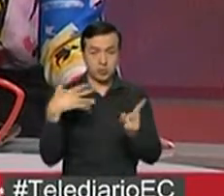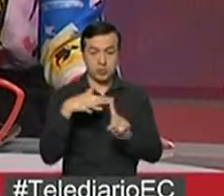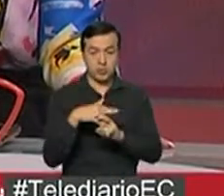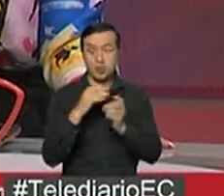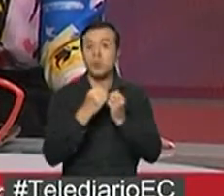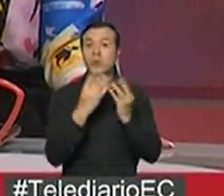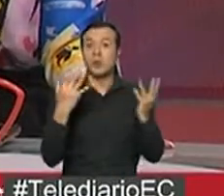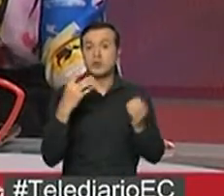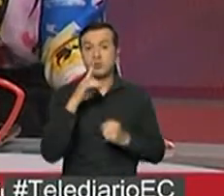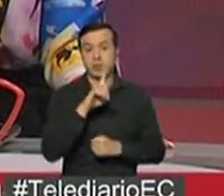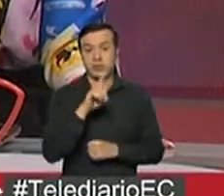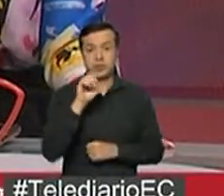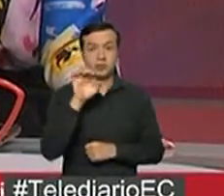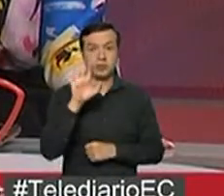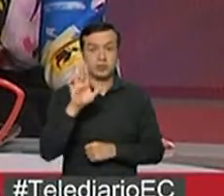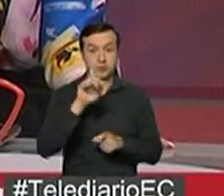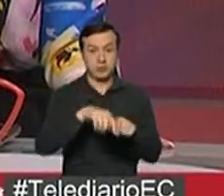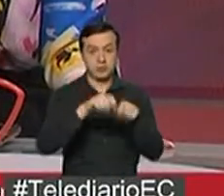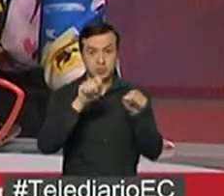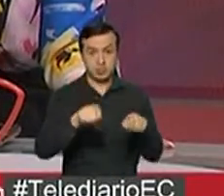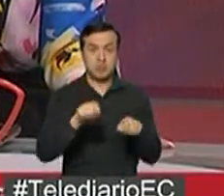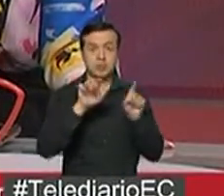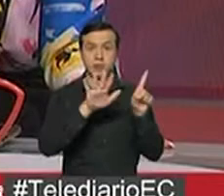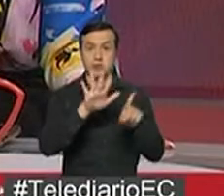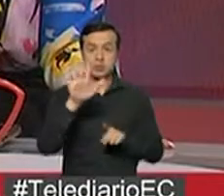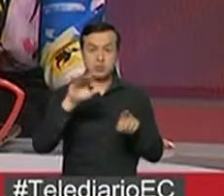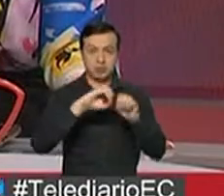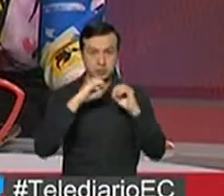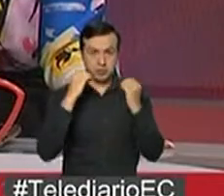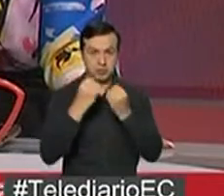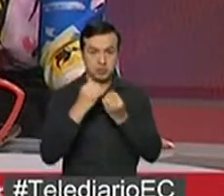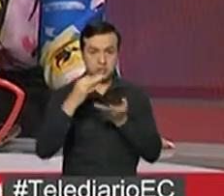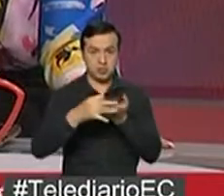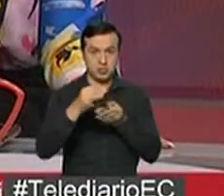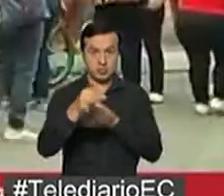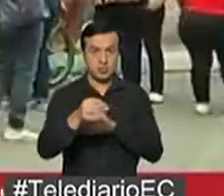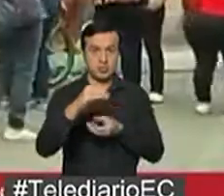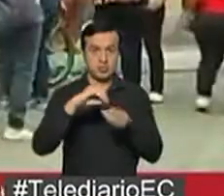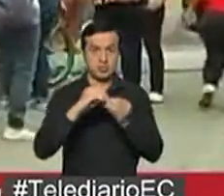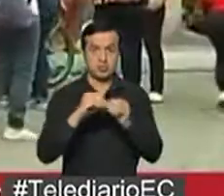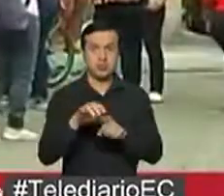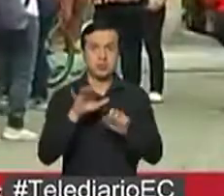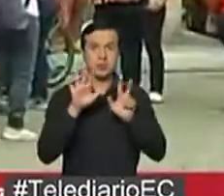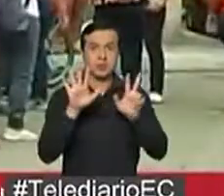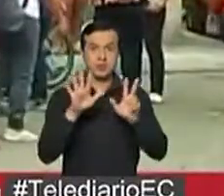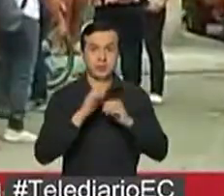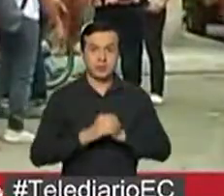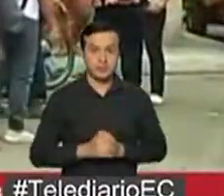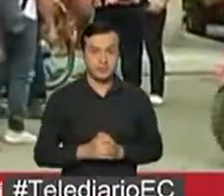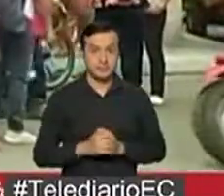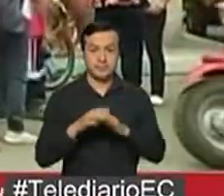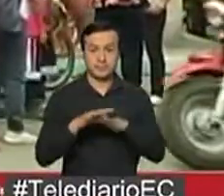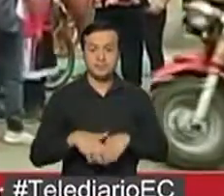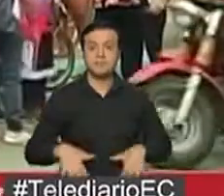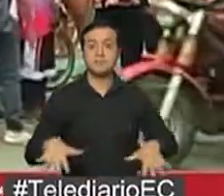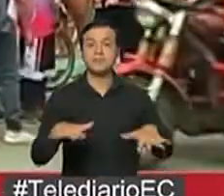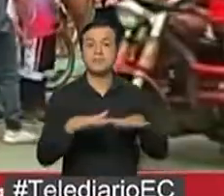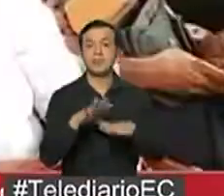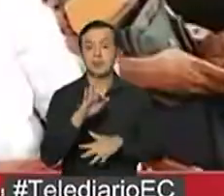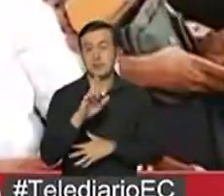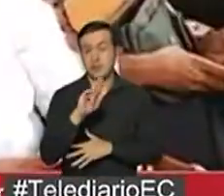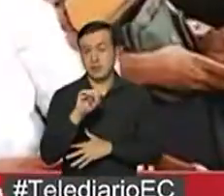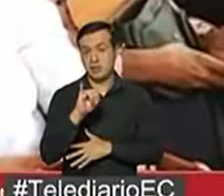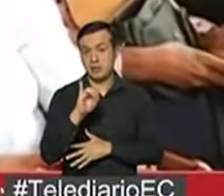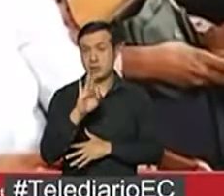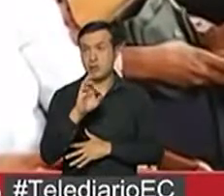105 convenios para 65 organizaciones de la zona 8 en el sector de la isla trinitaria al